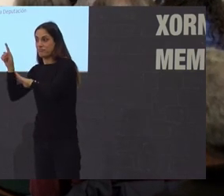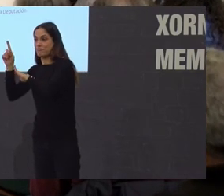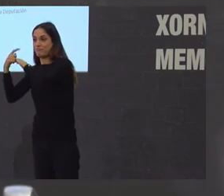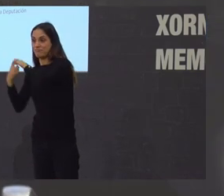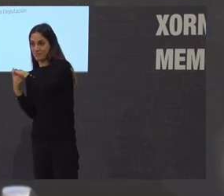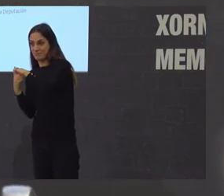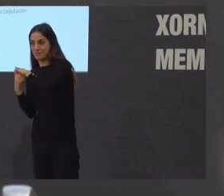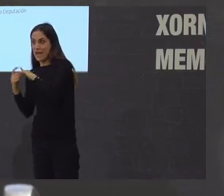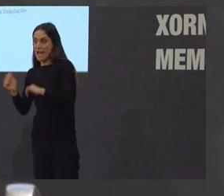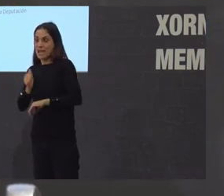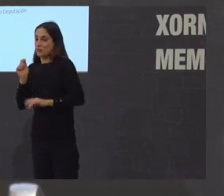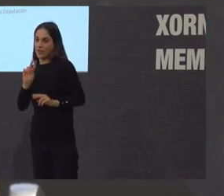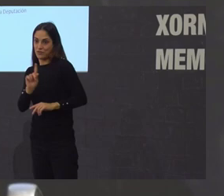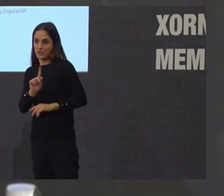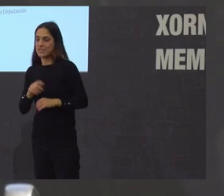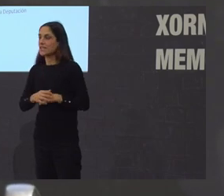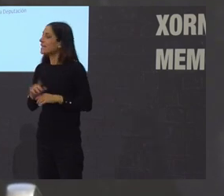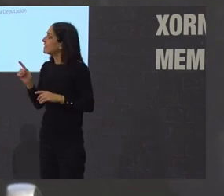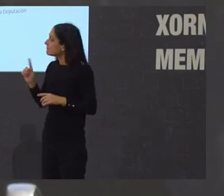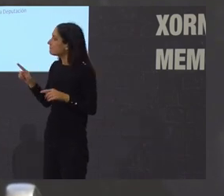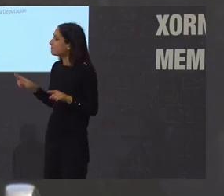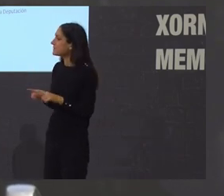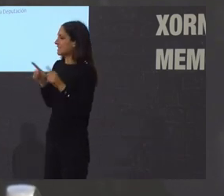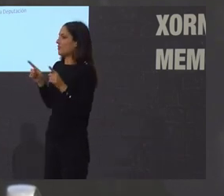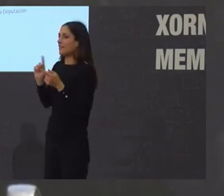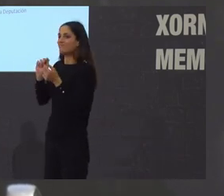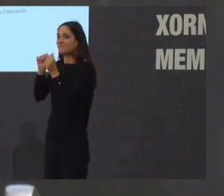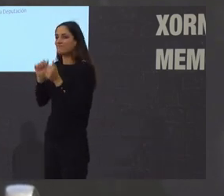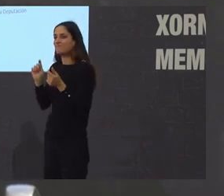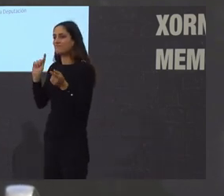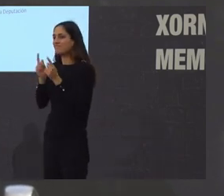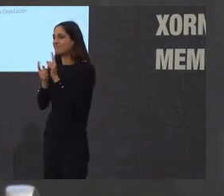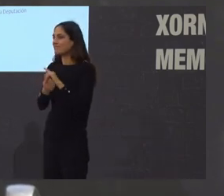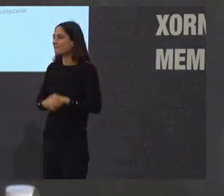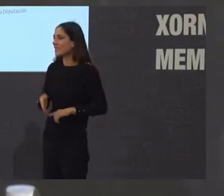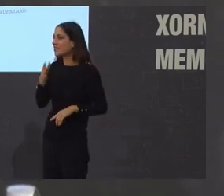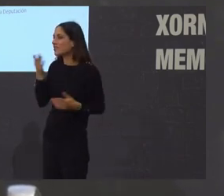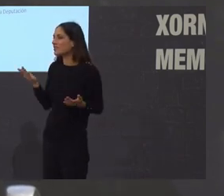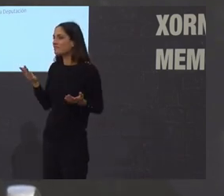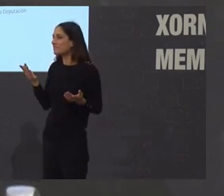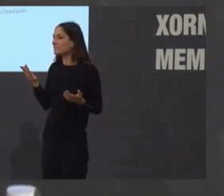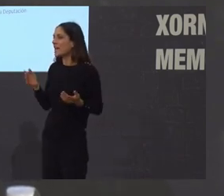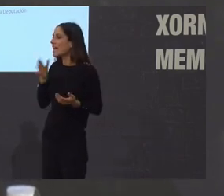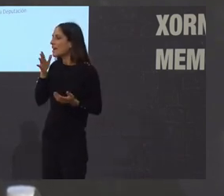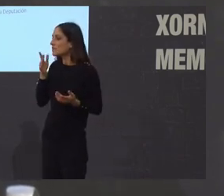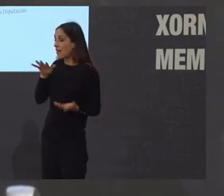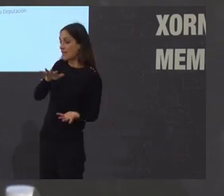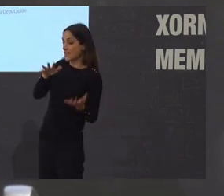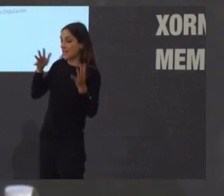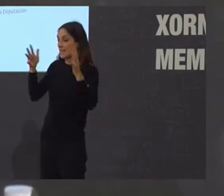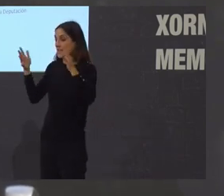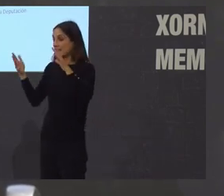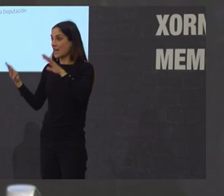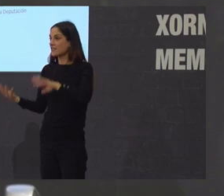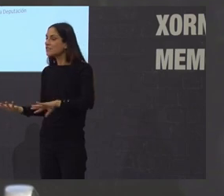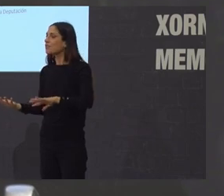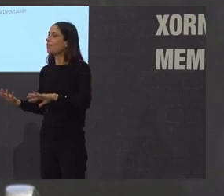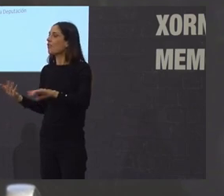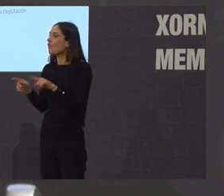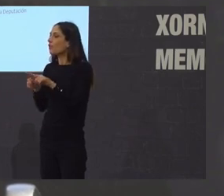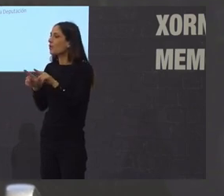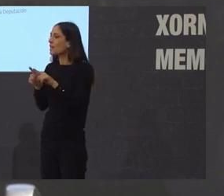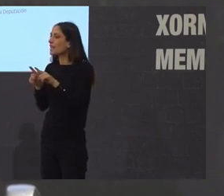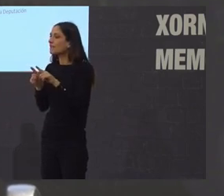era esa. Es decir, no, da igual lo que valía. Entonces, ¿qué ha pasado? Que como durante la transición